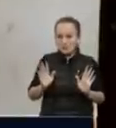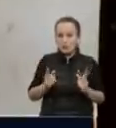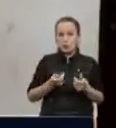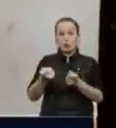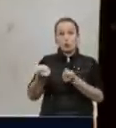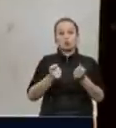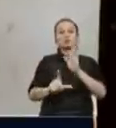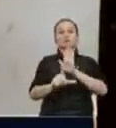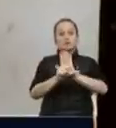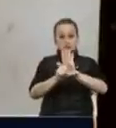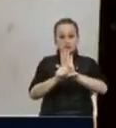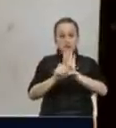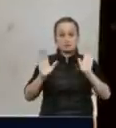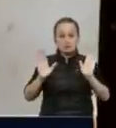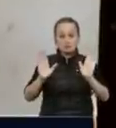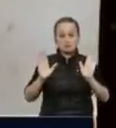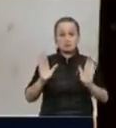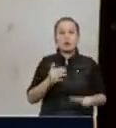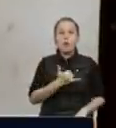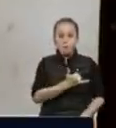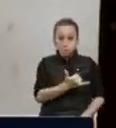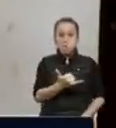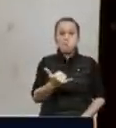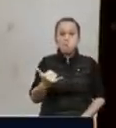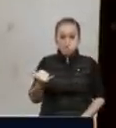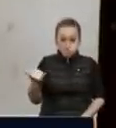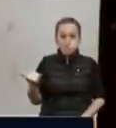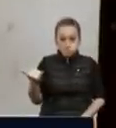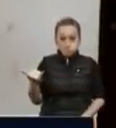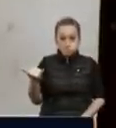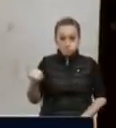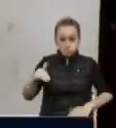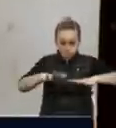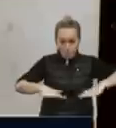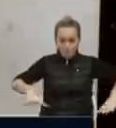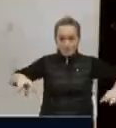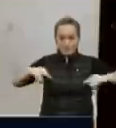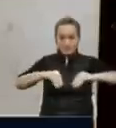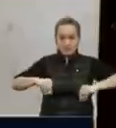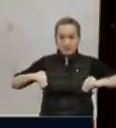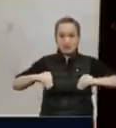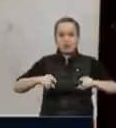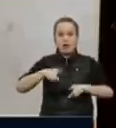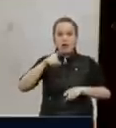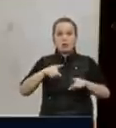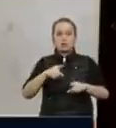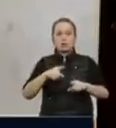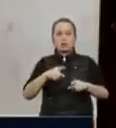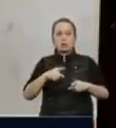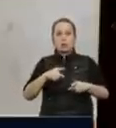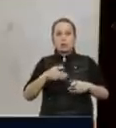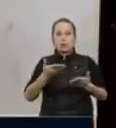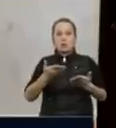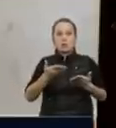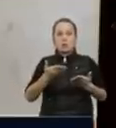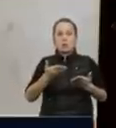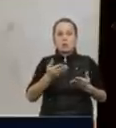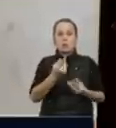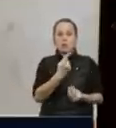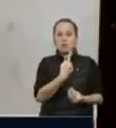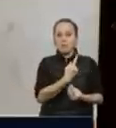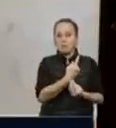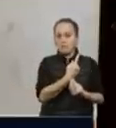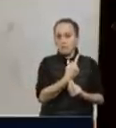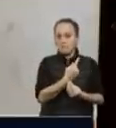pero hay todavía hoy zonas del territorio que no pueden ser cubiertas plenamente por las fuerzas